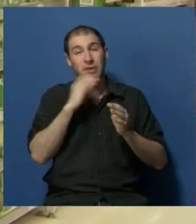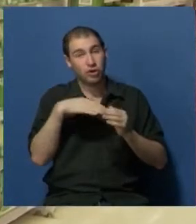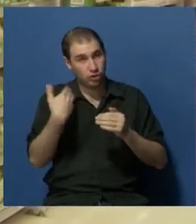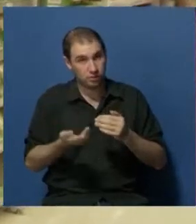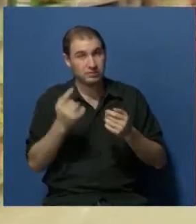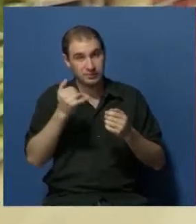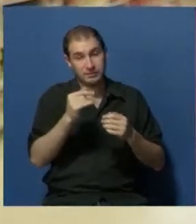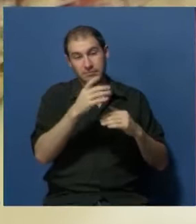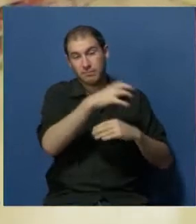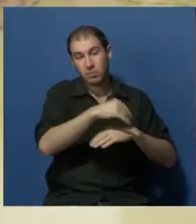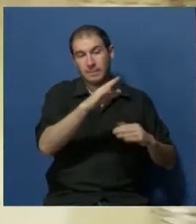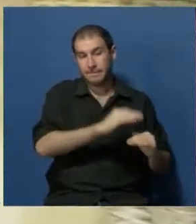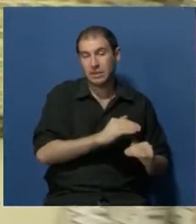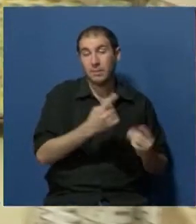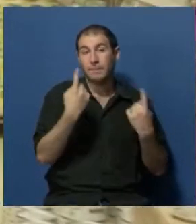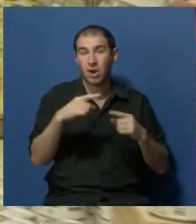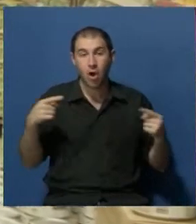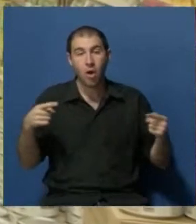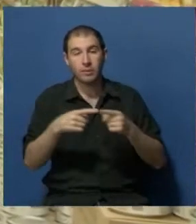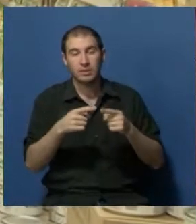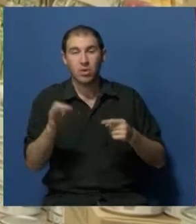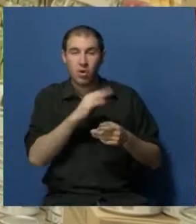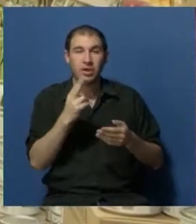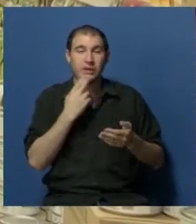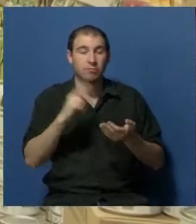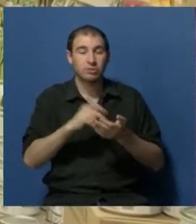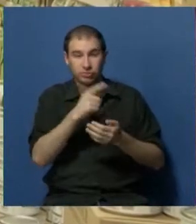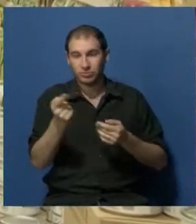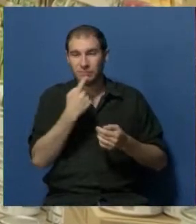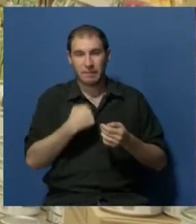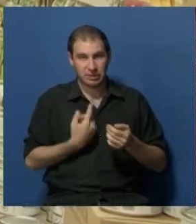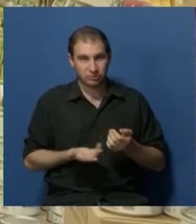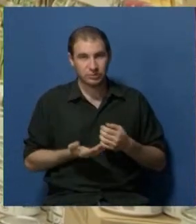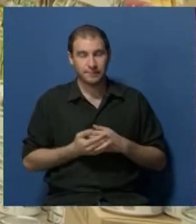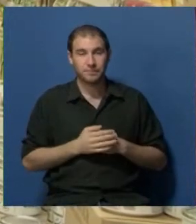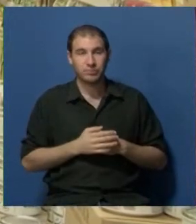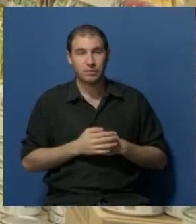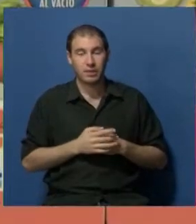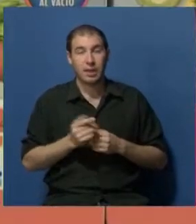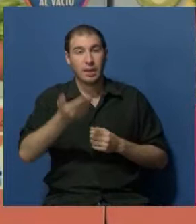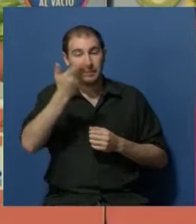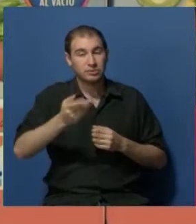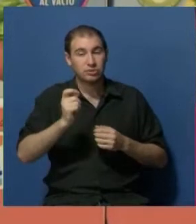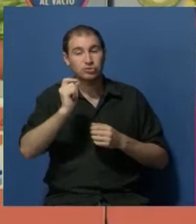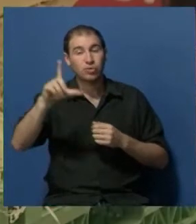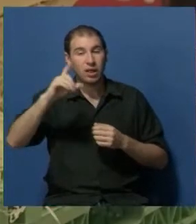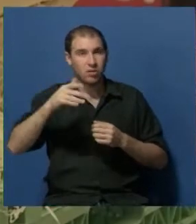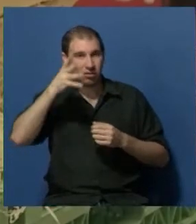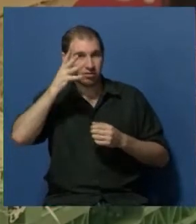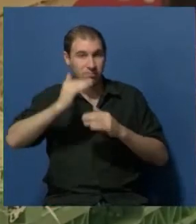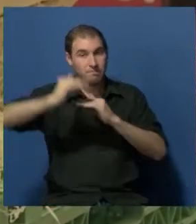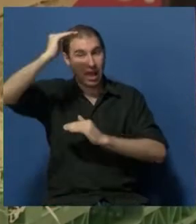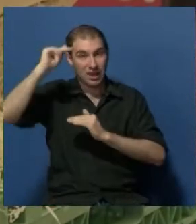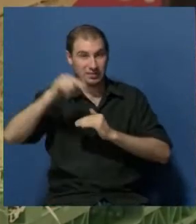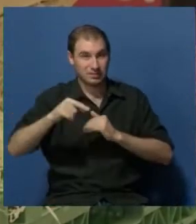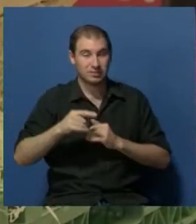menos, claramente. Pero el objetivo, el espíritu, lo que ustedes me preguntaban al principio, es que realmente aquellos ingresos altos